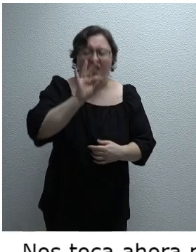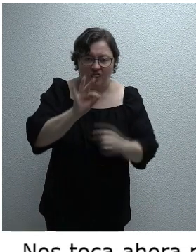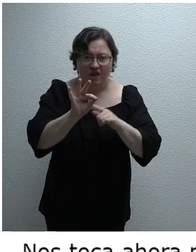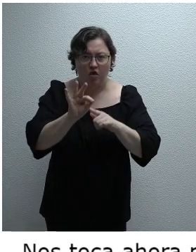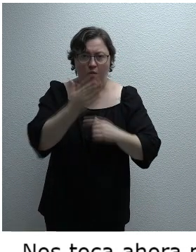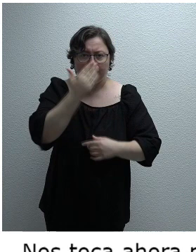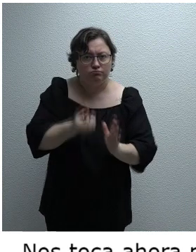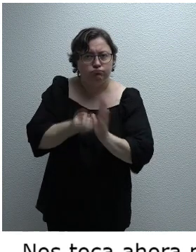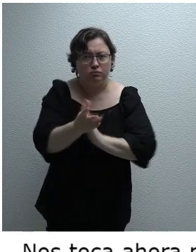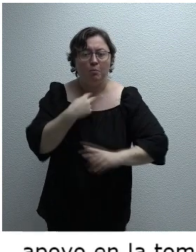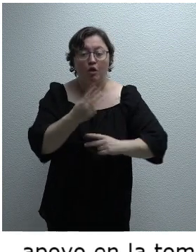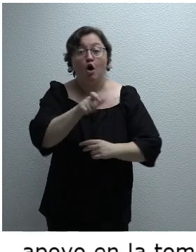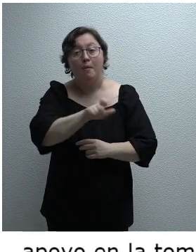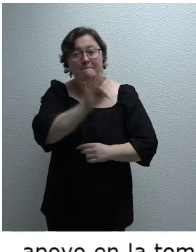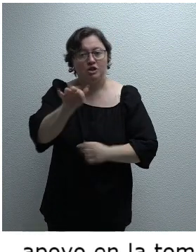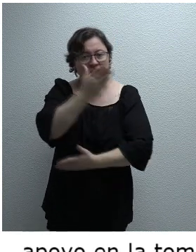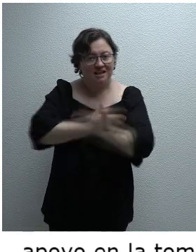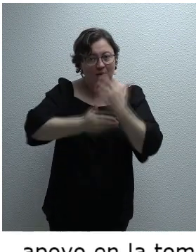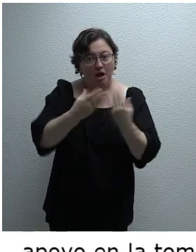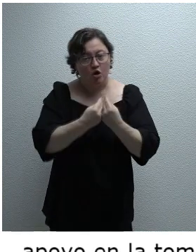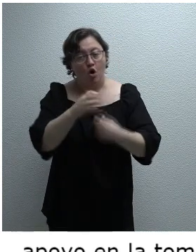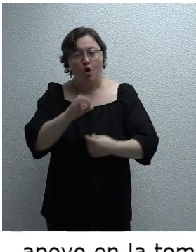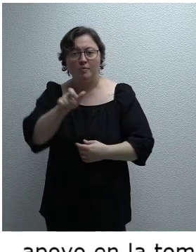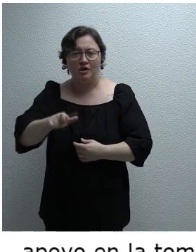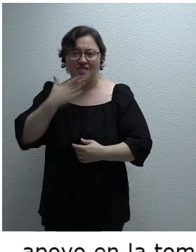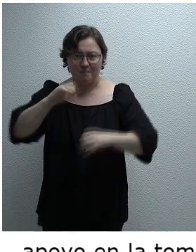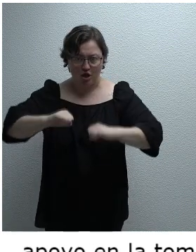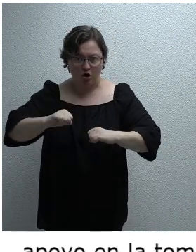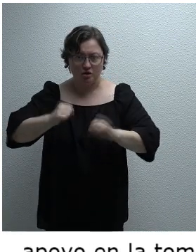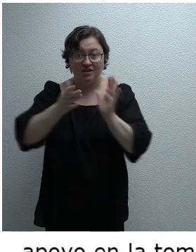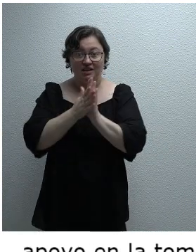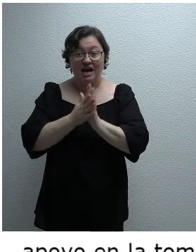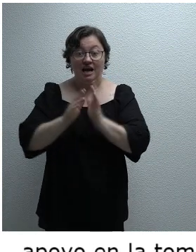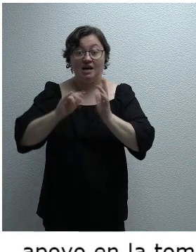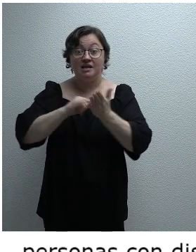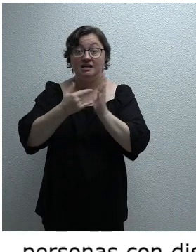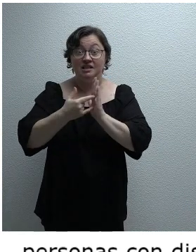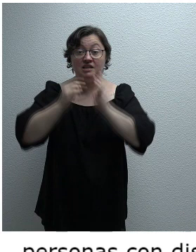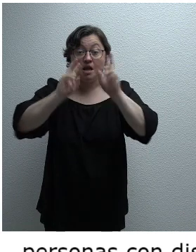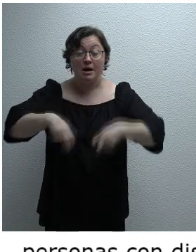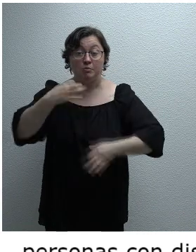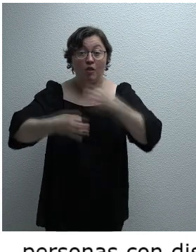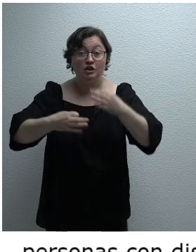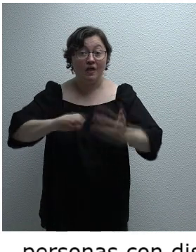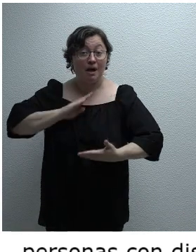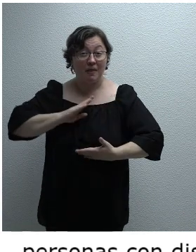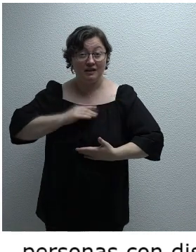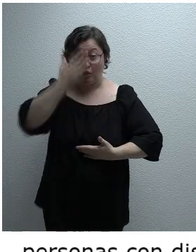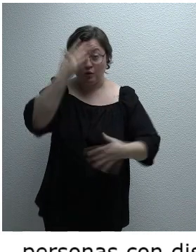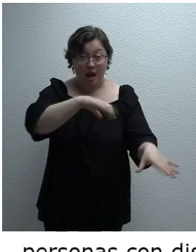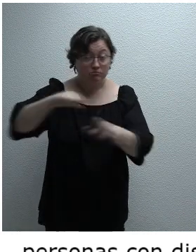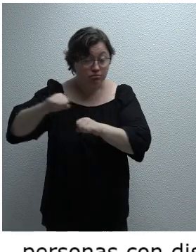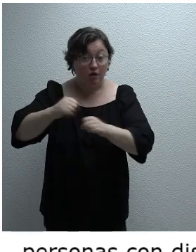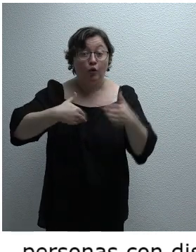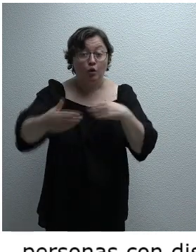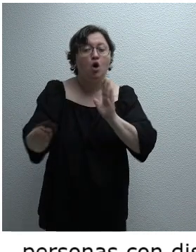personas con discapacidad, en este caso personas mayores. Nos toca meter estos nuevos sistemas en los procesos de incapacitación que se pueda